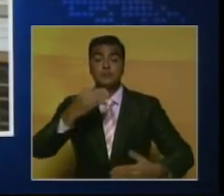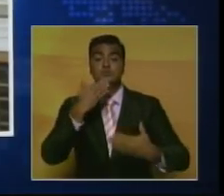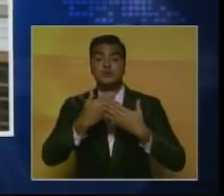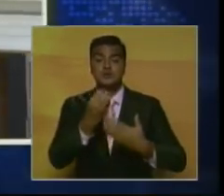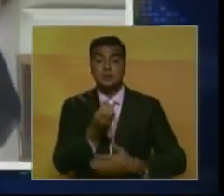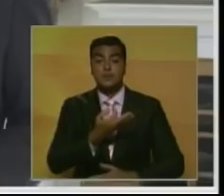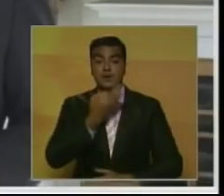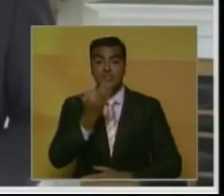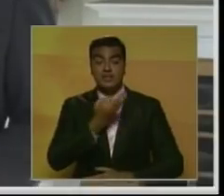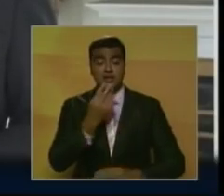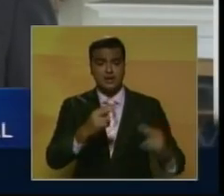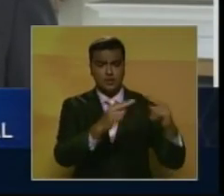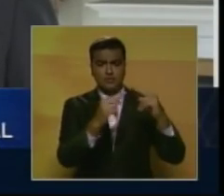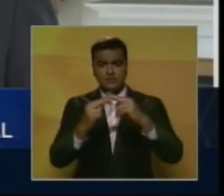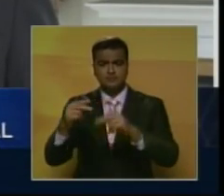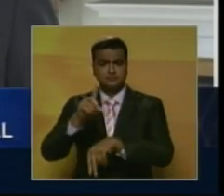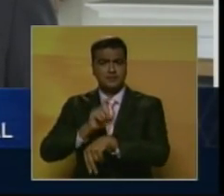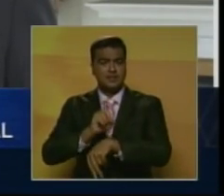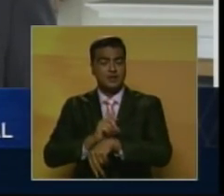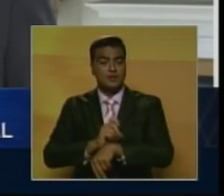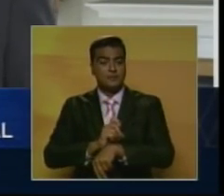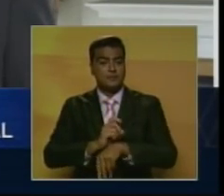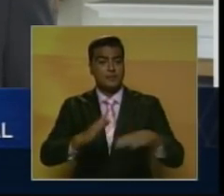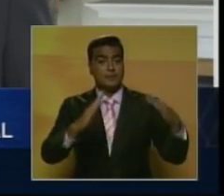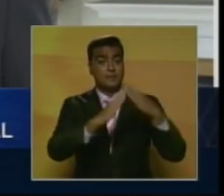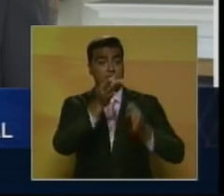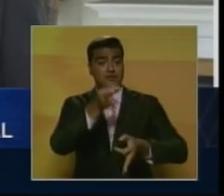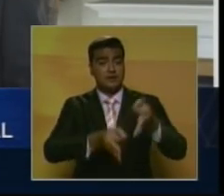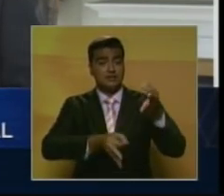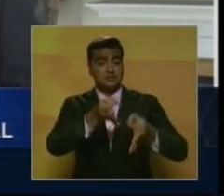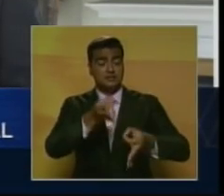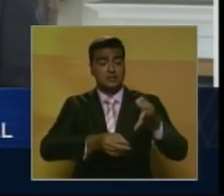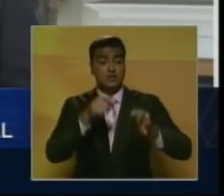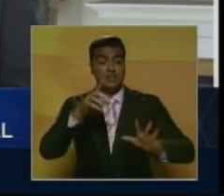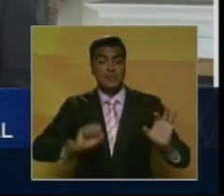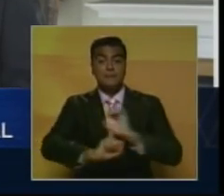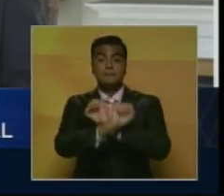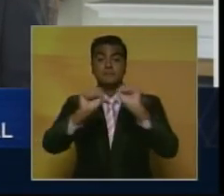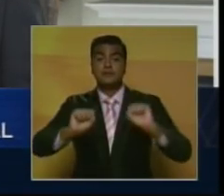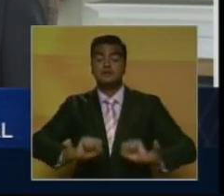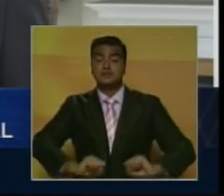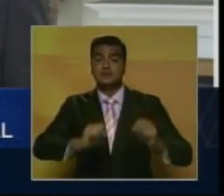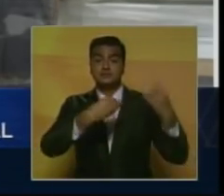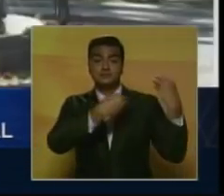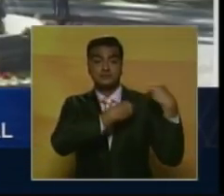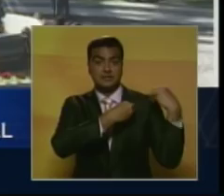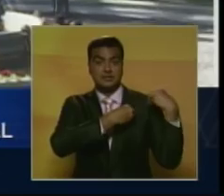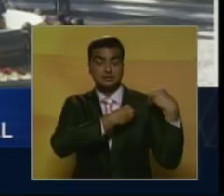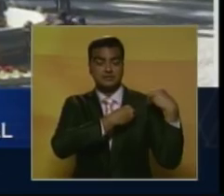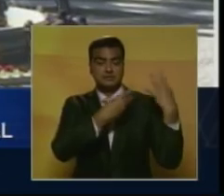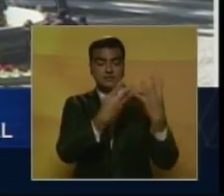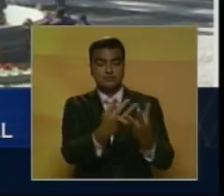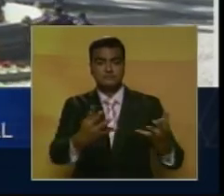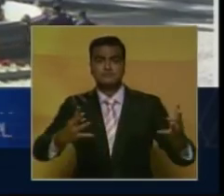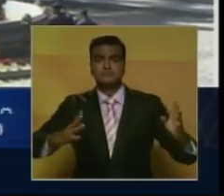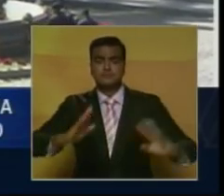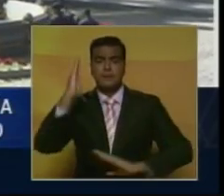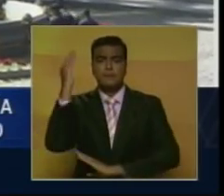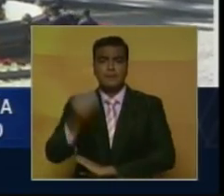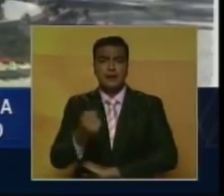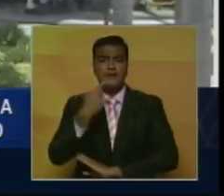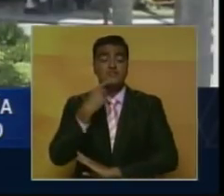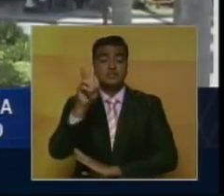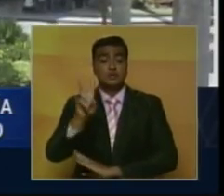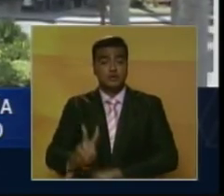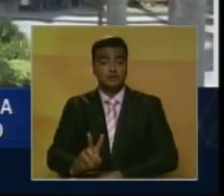tardes. El contacto lo hacemos a esta hora desde el Palacio Federal Legislativo, donde esta mañana acudieron representantes del Foro Penal Venezolano para hacer